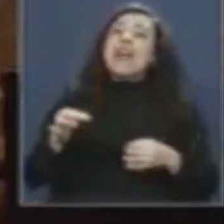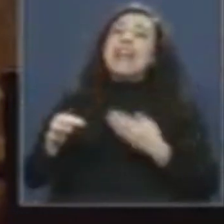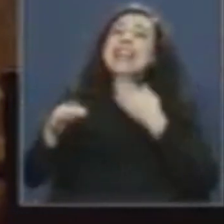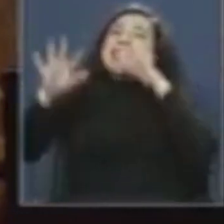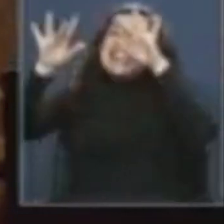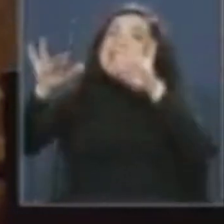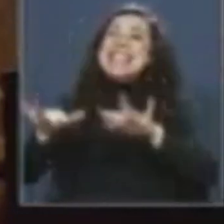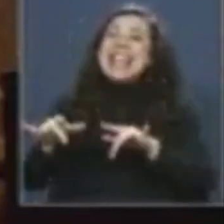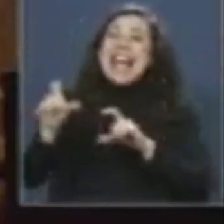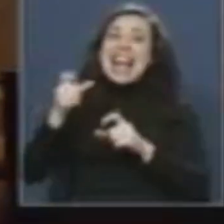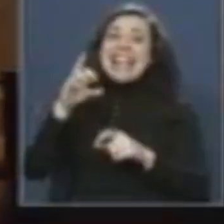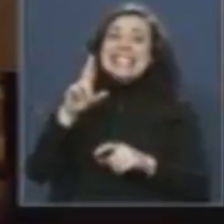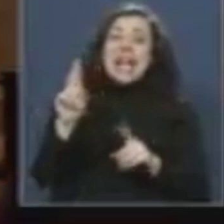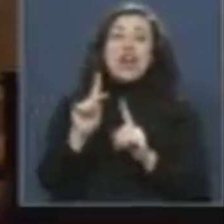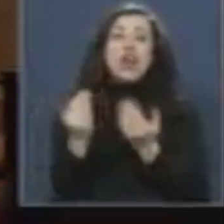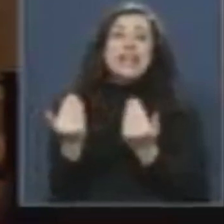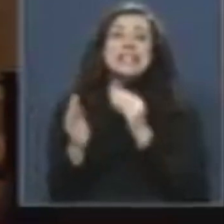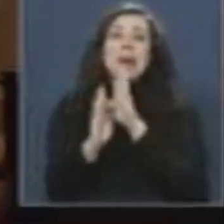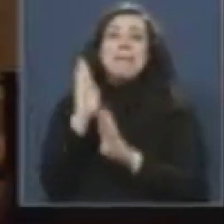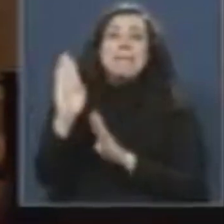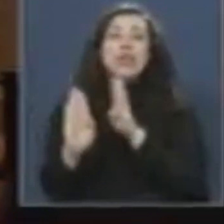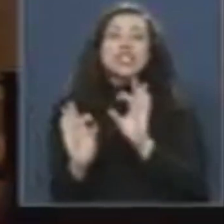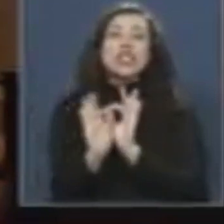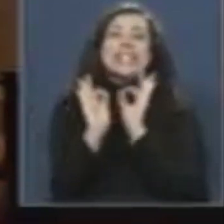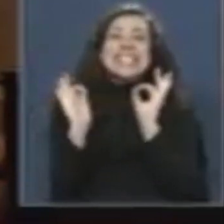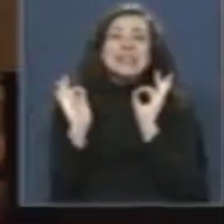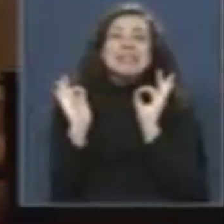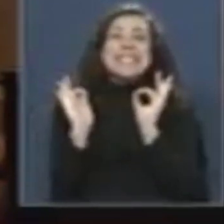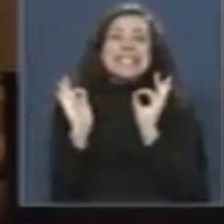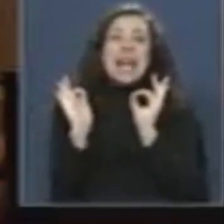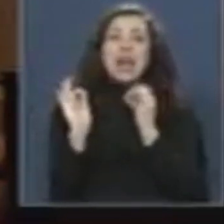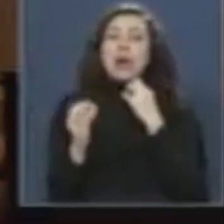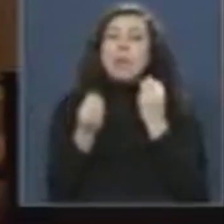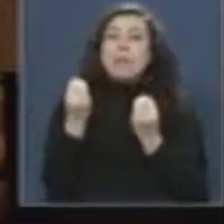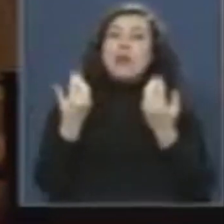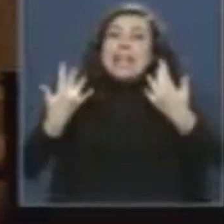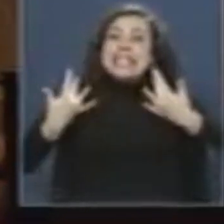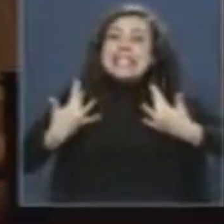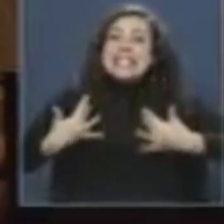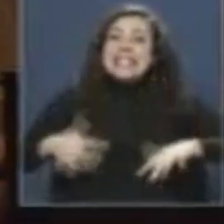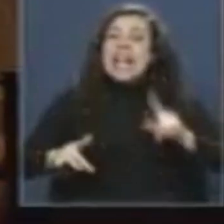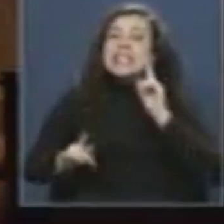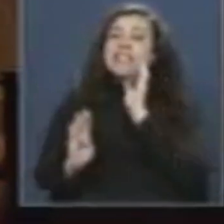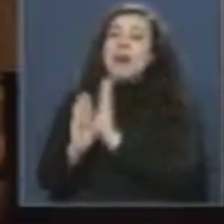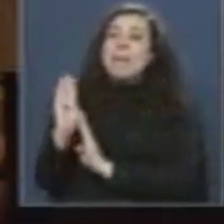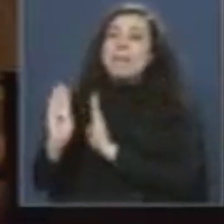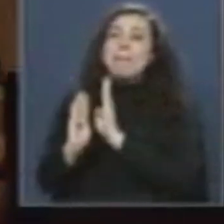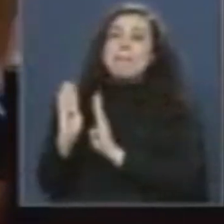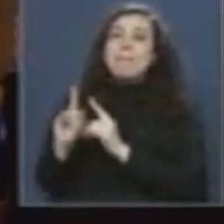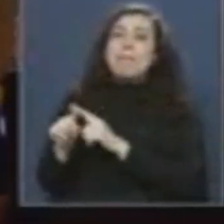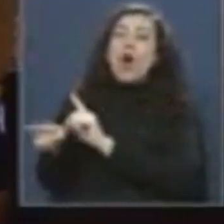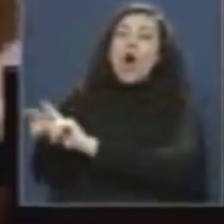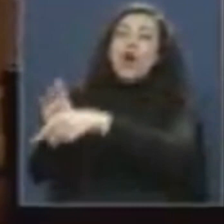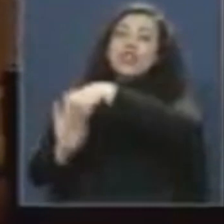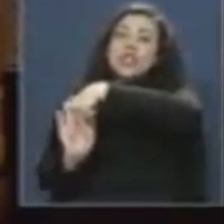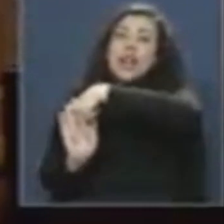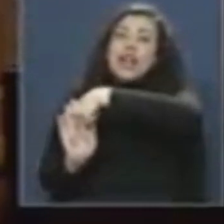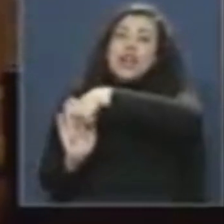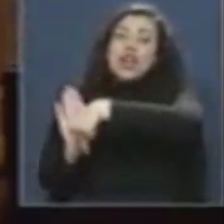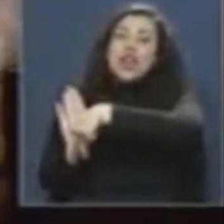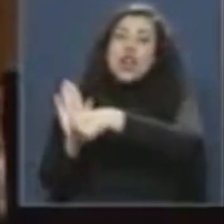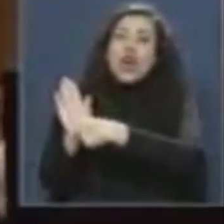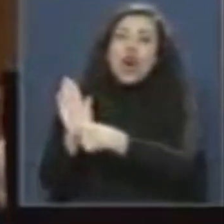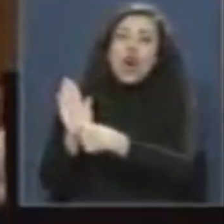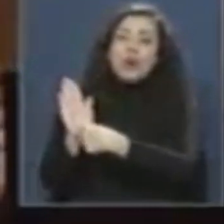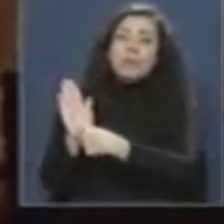no requerían de una protección especial, porque ya estaban protegidos, ¿no es cierto?, por otra norma con